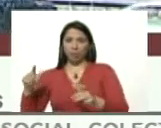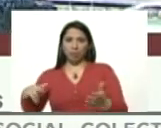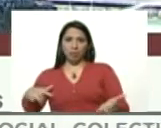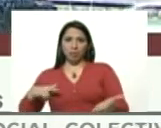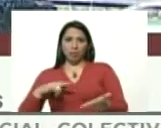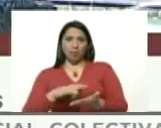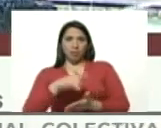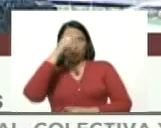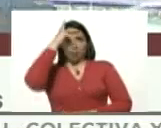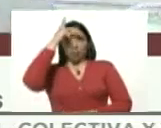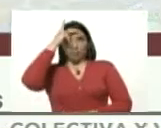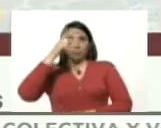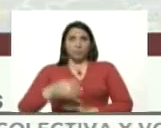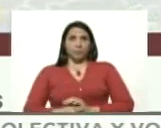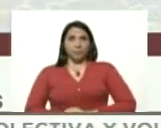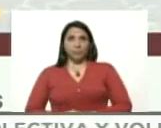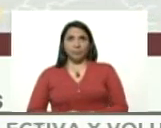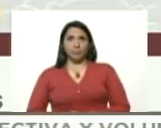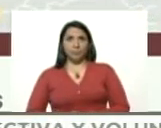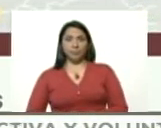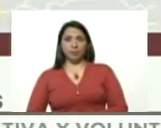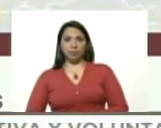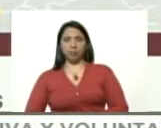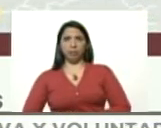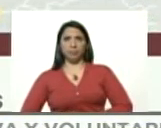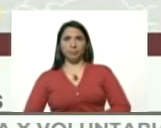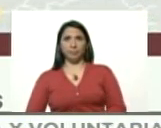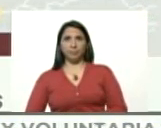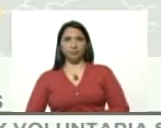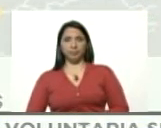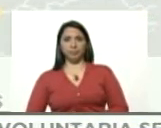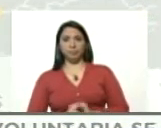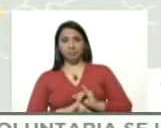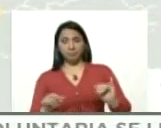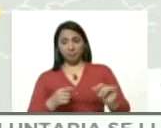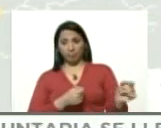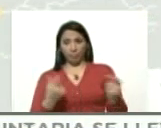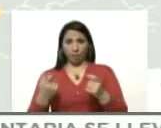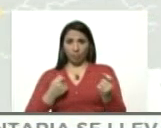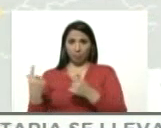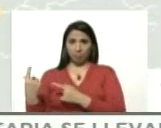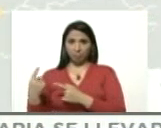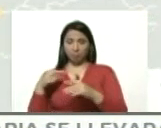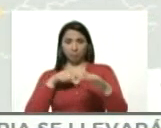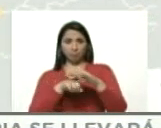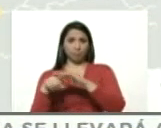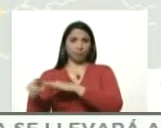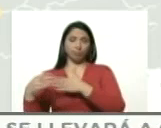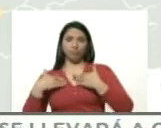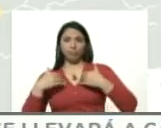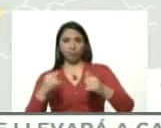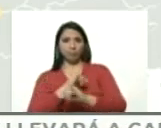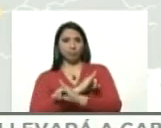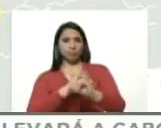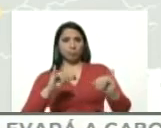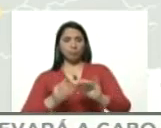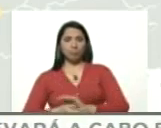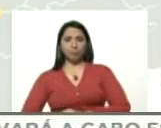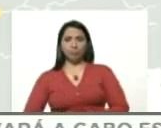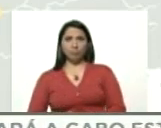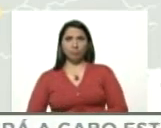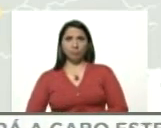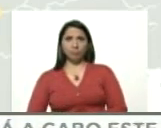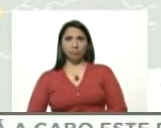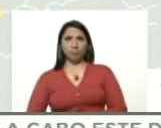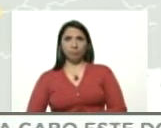connacionales que fueron contagiados, vinieron contagiados y ya están ingresados en cordones sanitarios que han sido